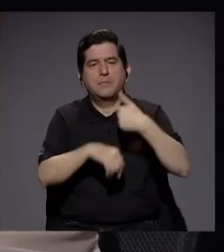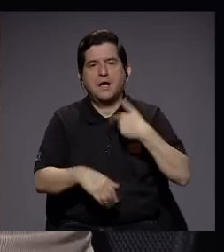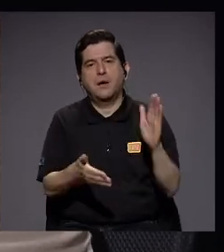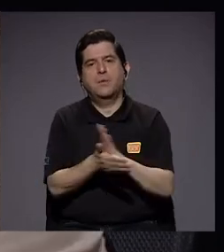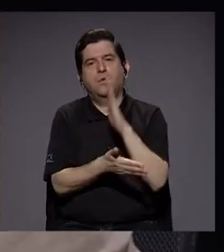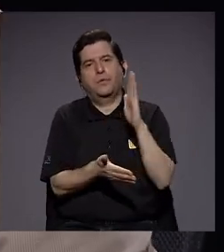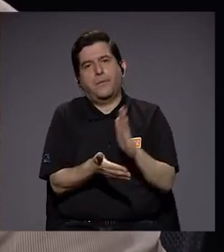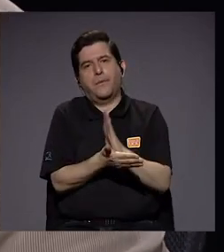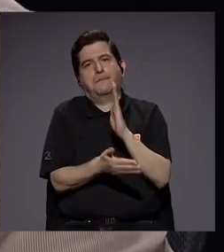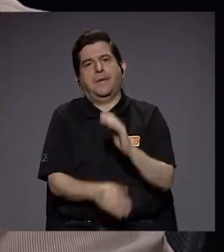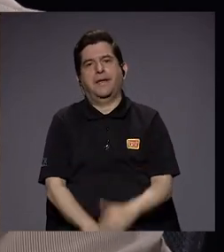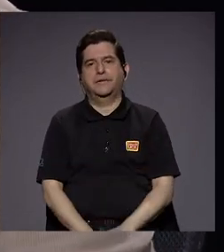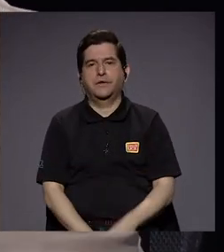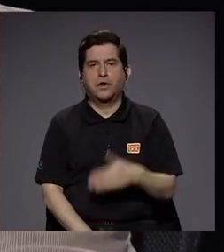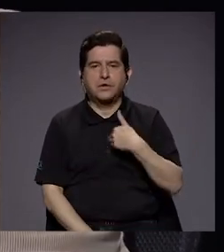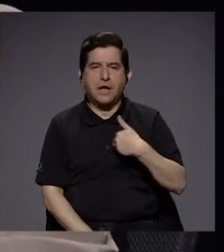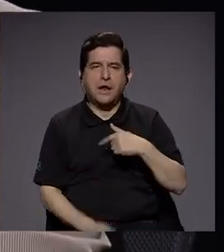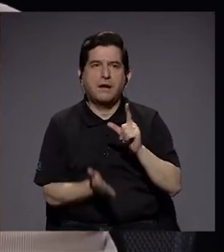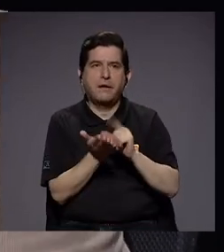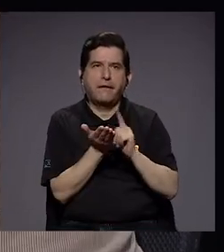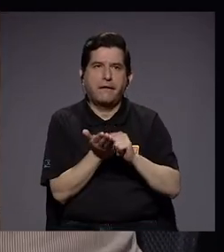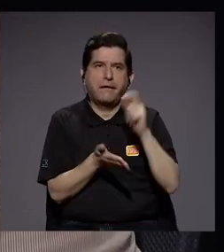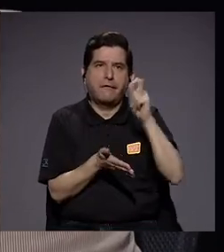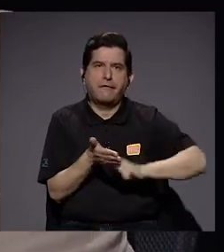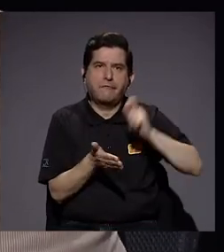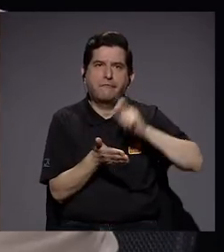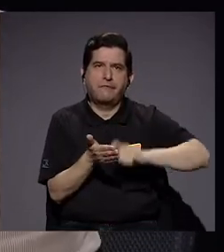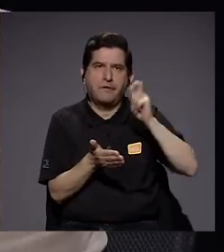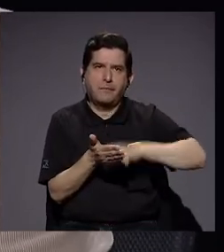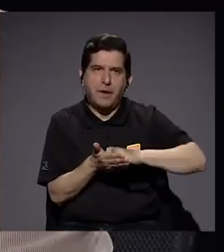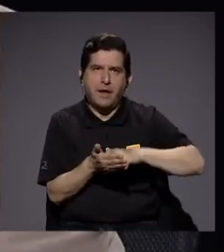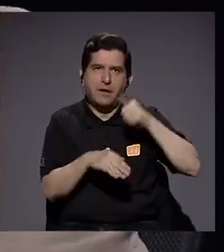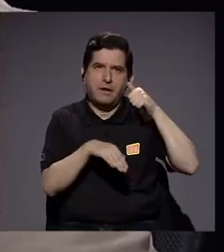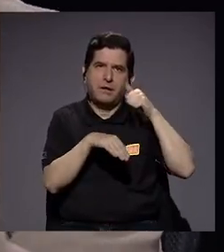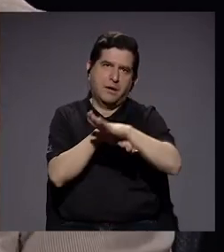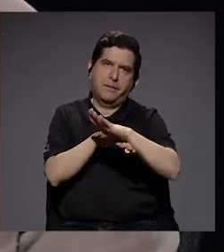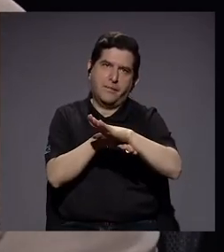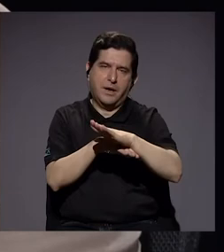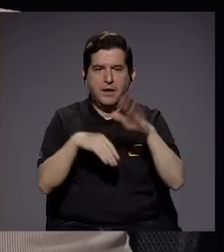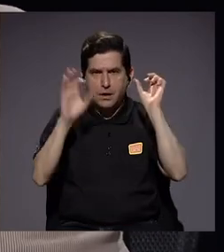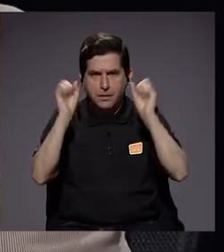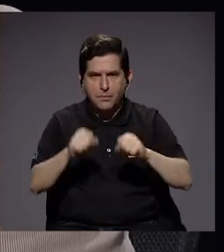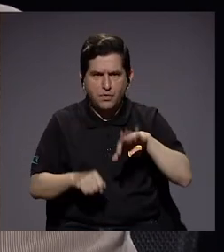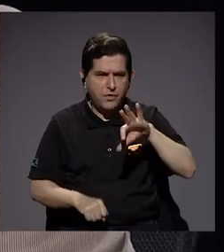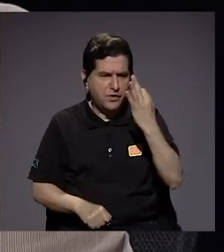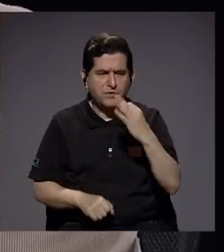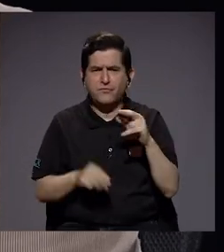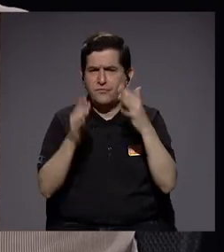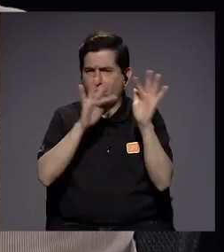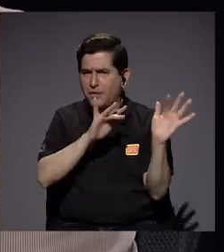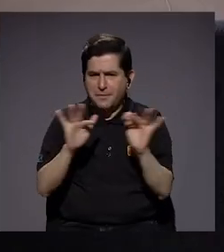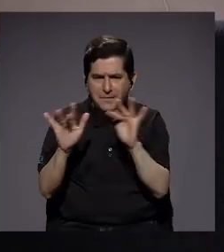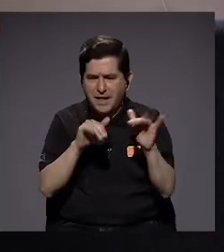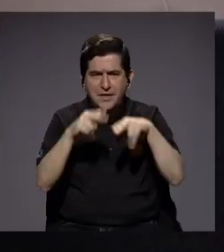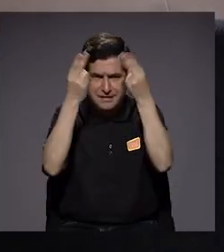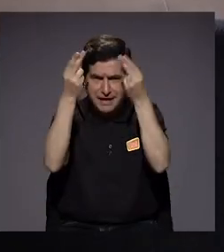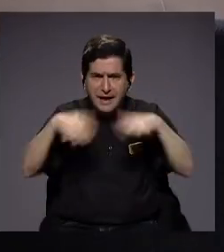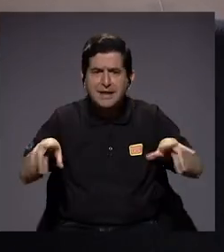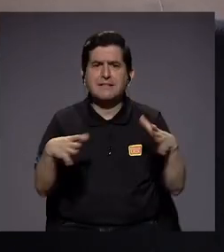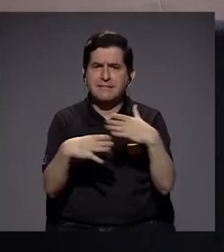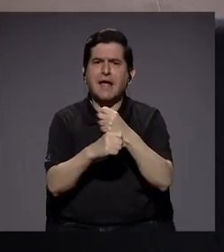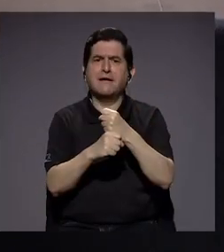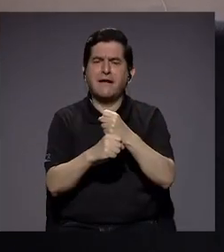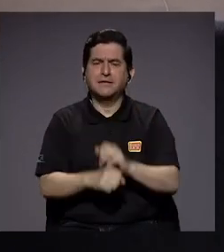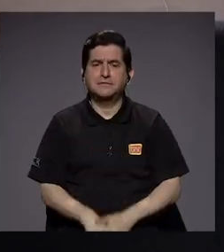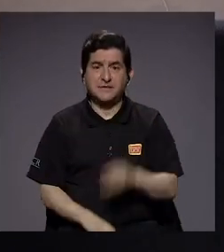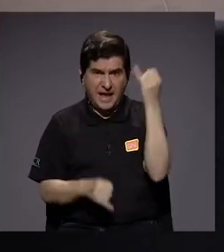manden a uno un documento que tenga uno que imprimirlo, firmarlo en físico y mandarlo pudiendo hacer de manera digital también. Uh-huh. Entonces,